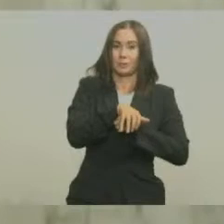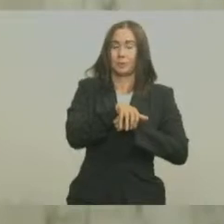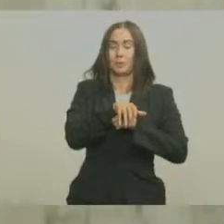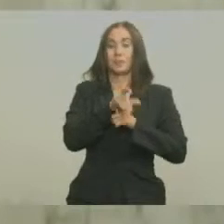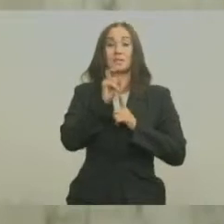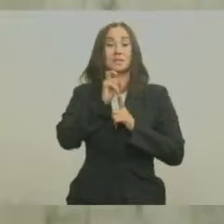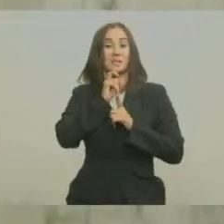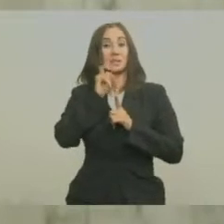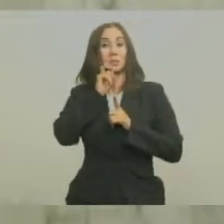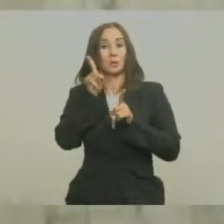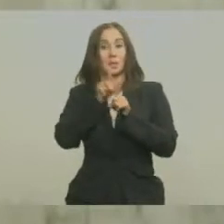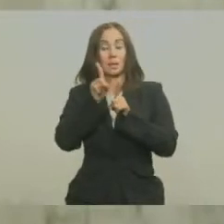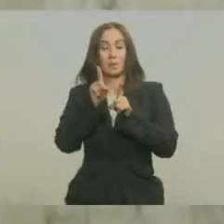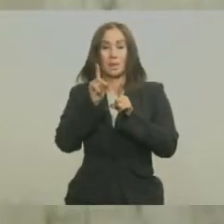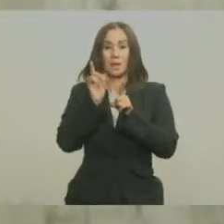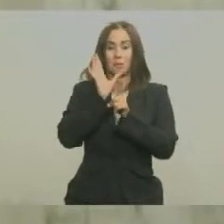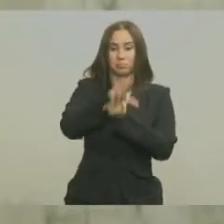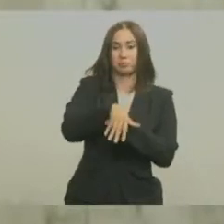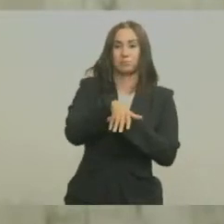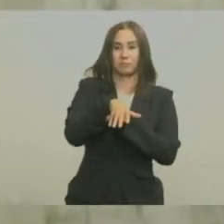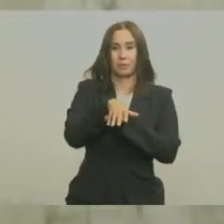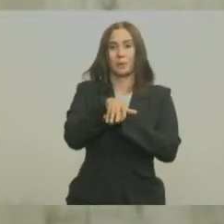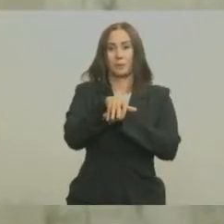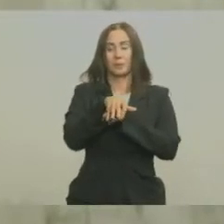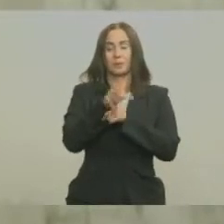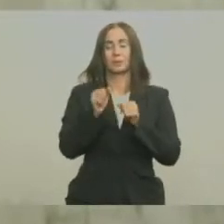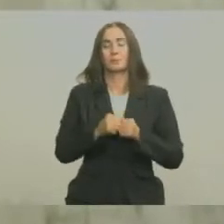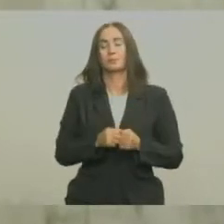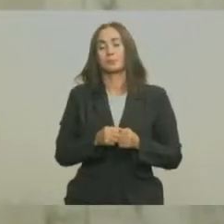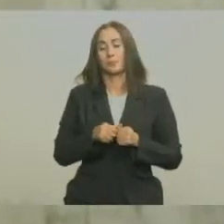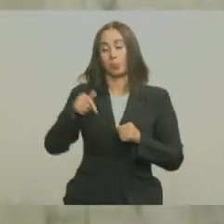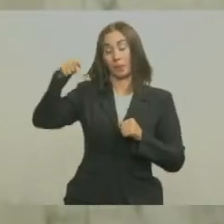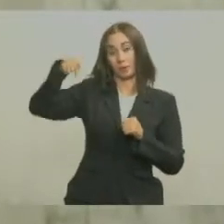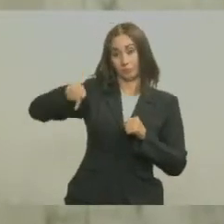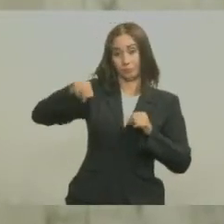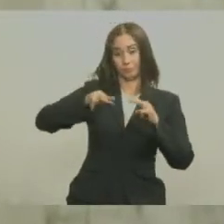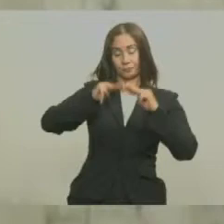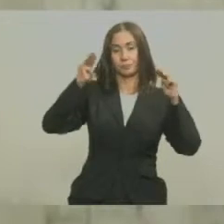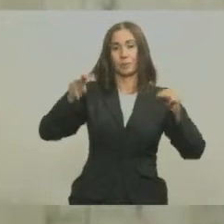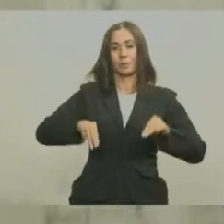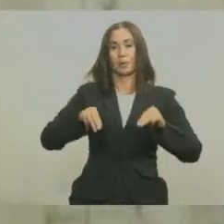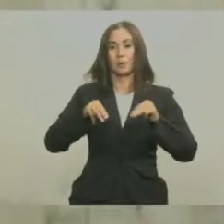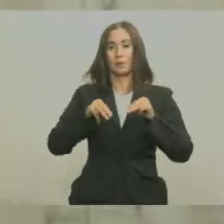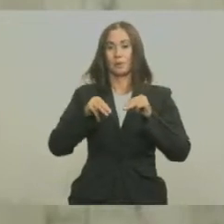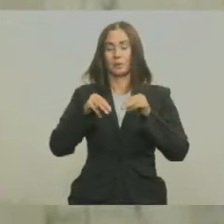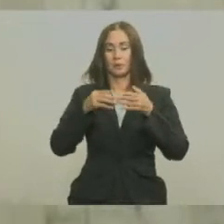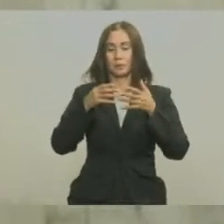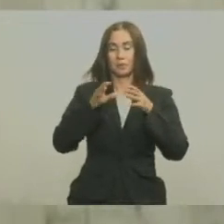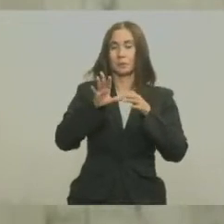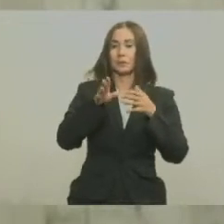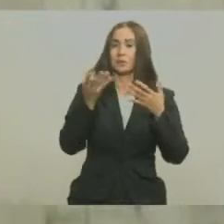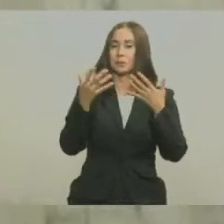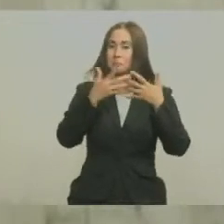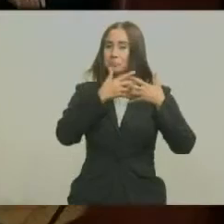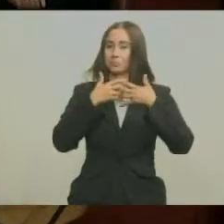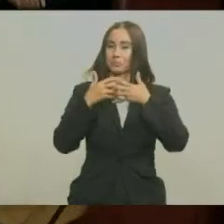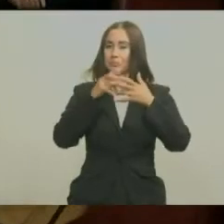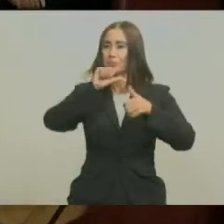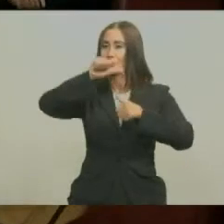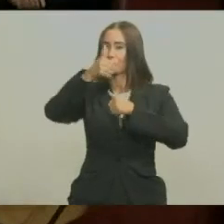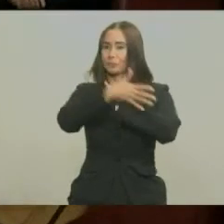sus parejas. Desde el Ministerio de Relaciones Exteriores, señor presidente,